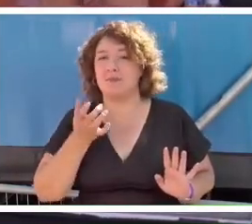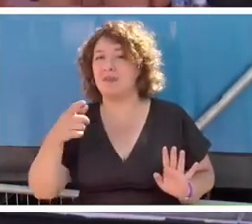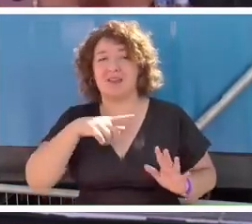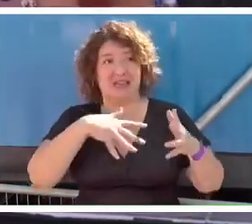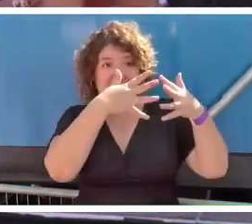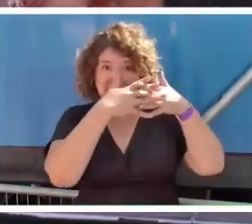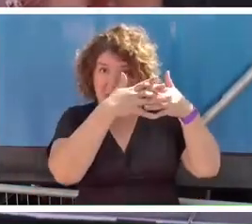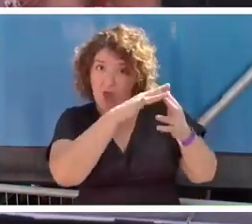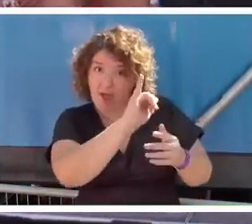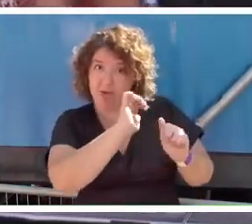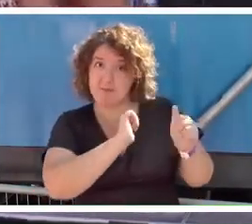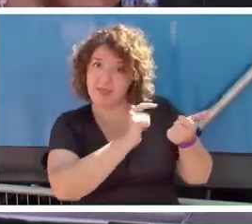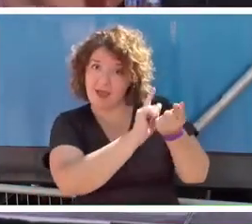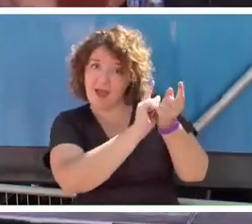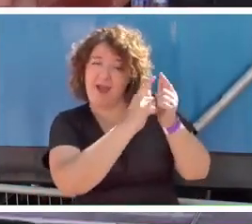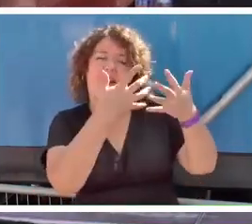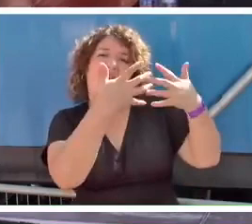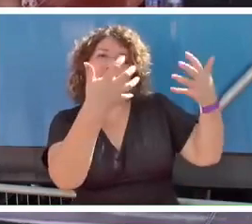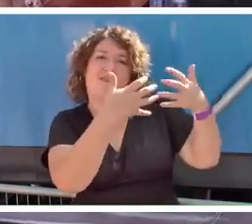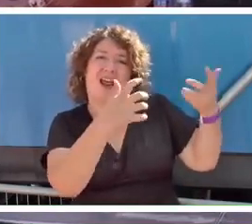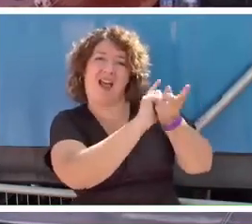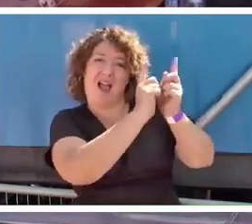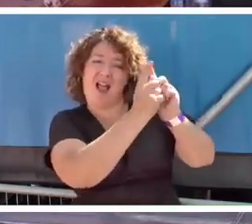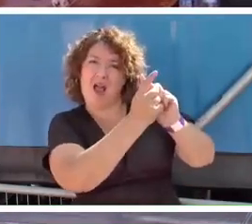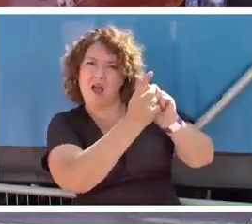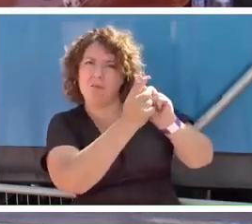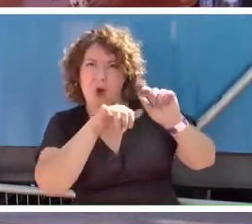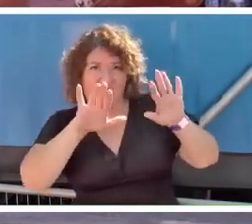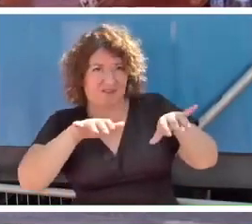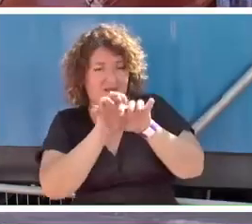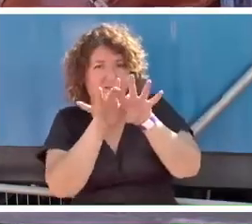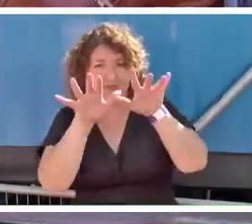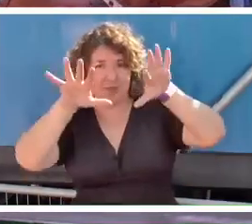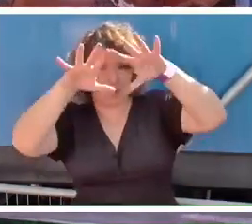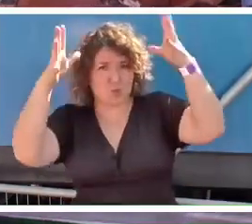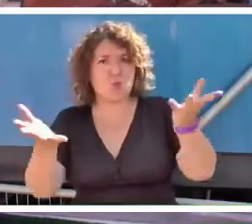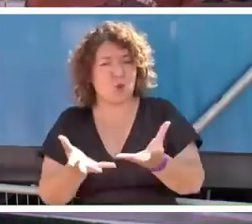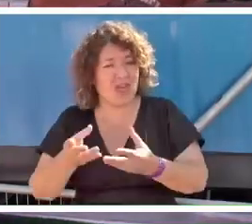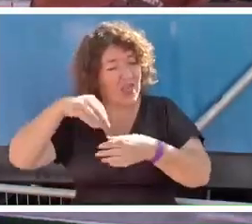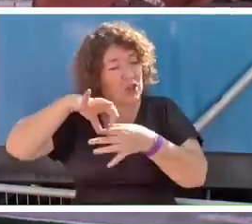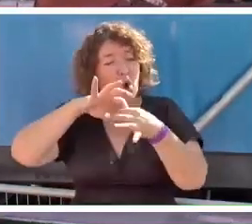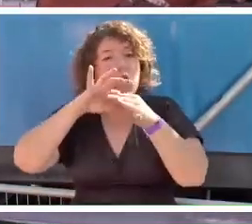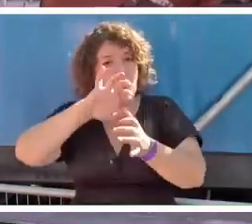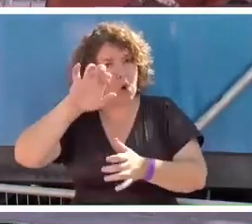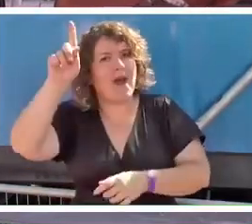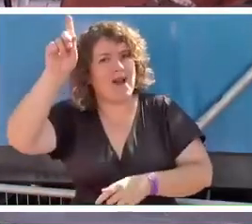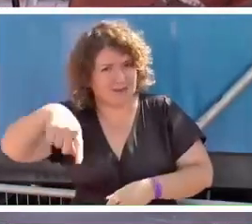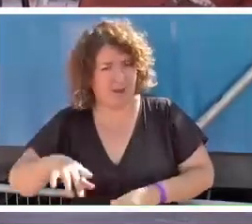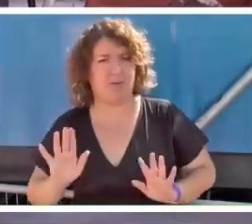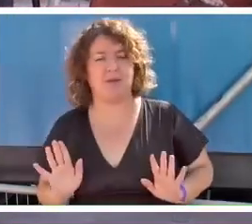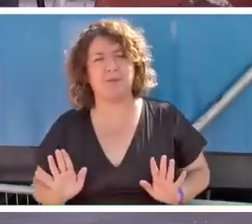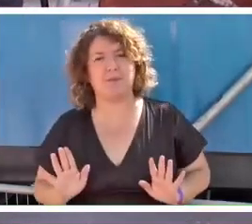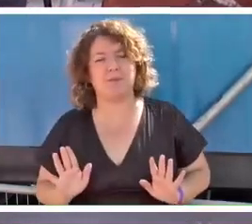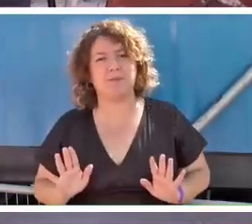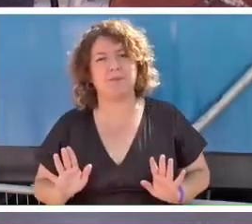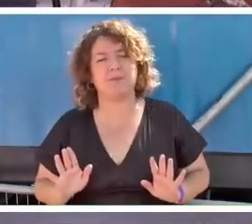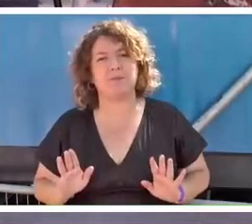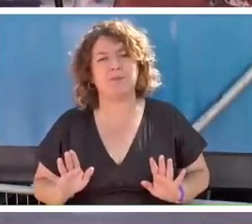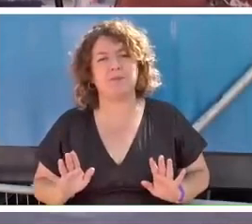Estados Unidos, pero están en el mundo y están también en el seno de la Unión Europea.